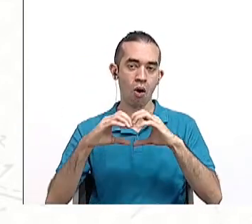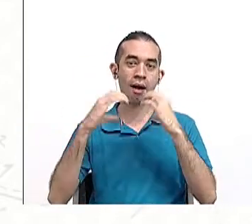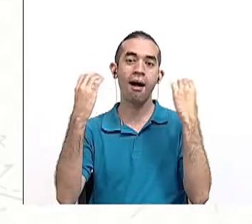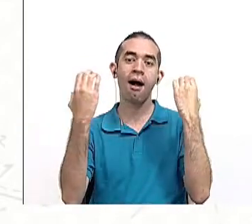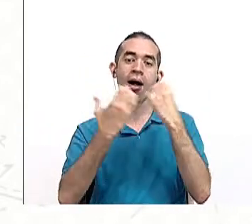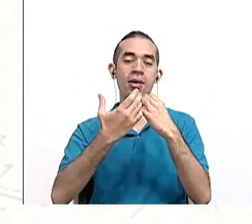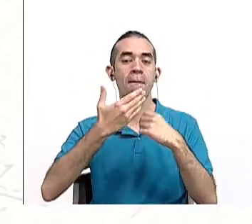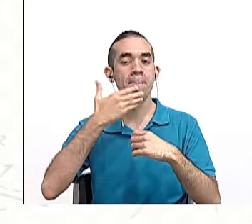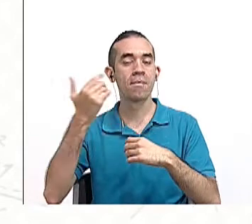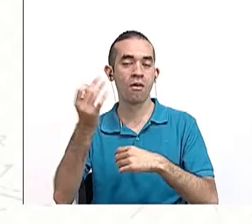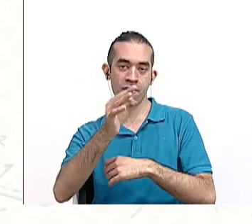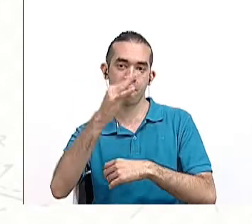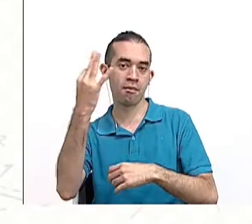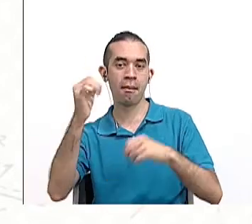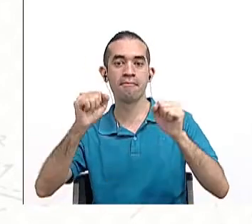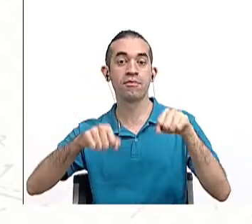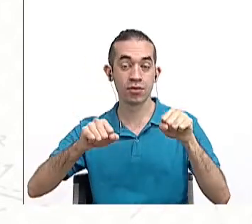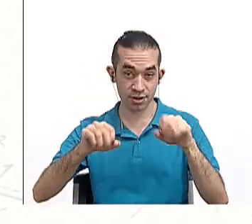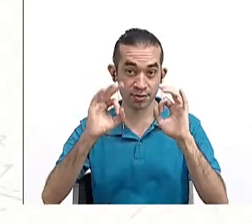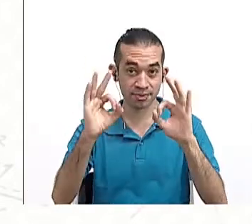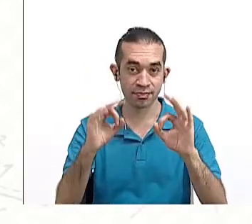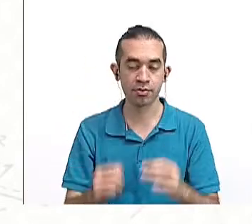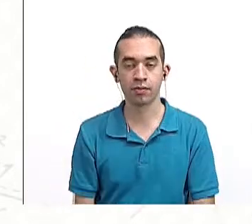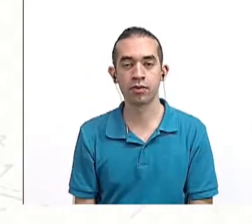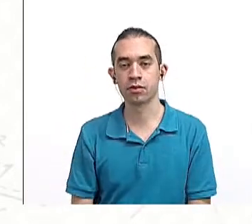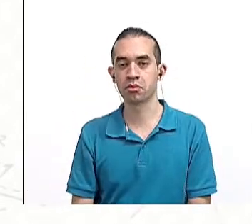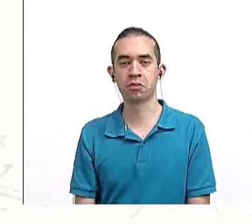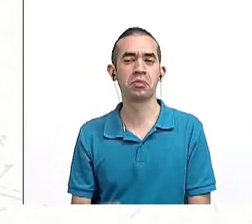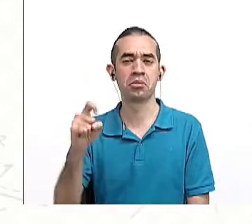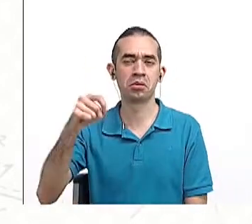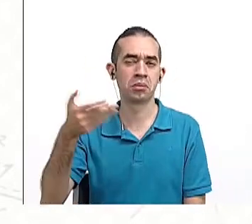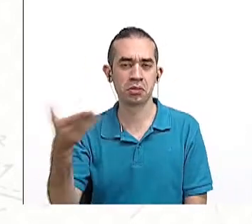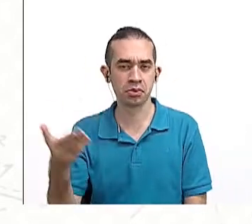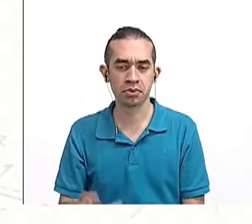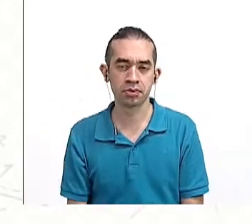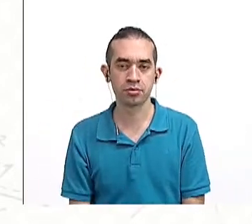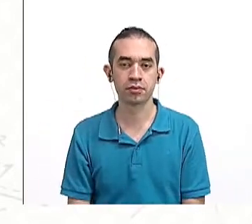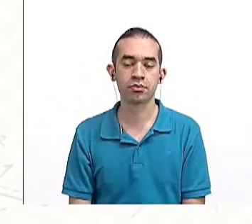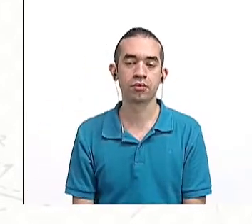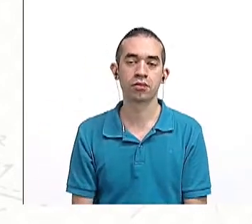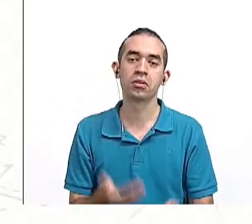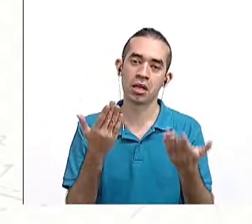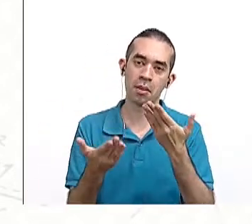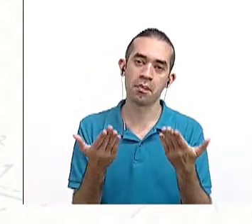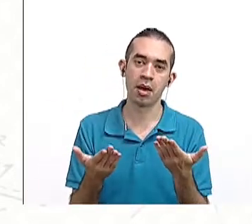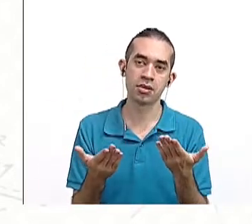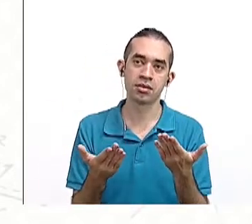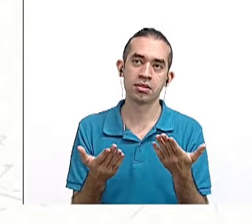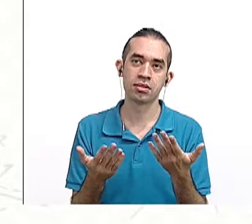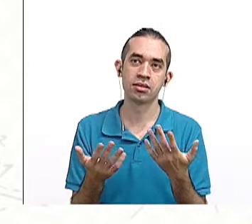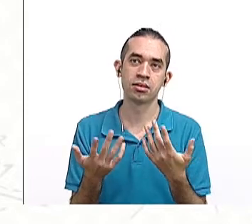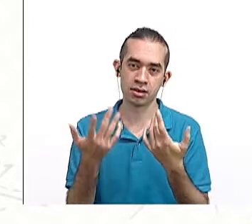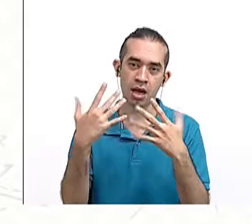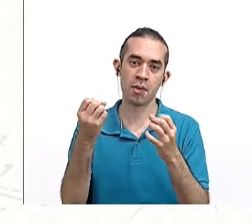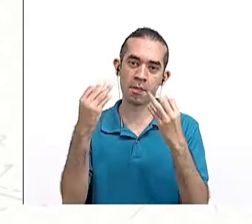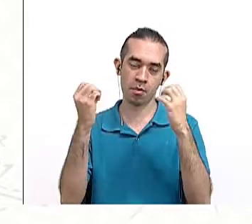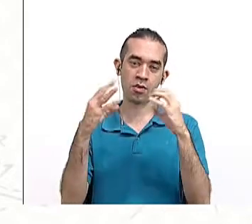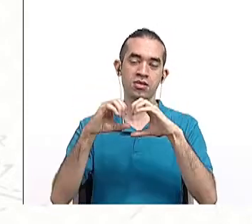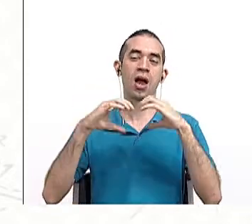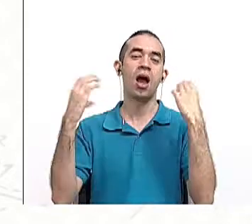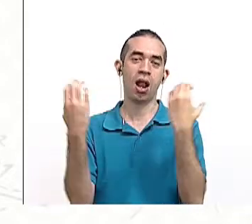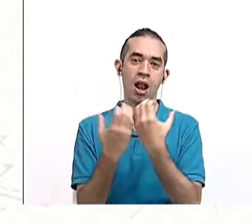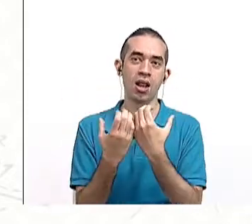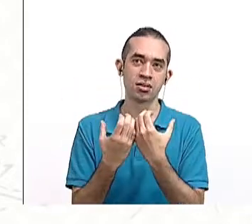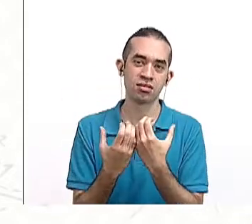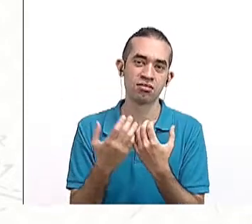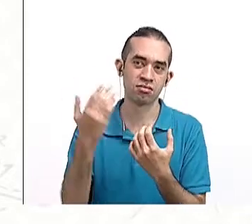de la mejor manera posible de acuerdo cual es bueno tal vez está un poquito lleno porque hemos tenido muchas clases como